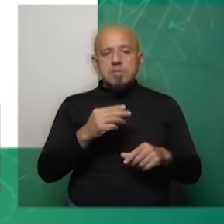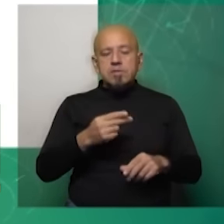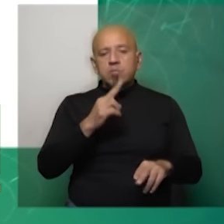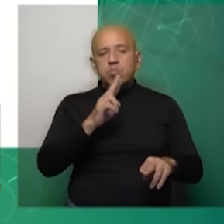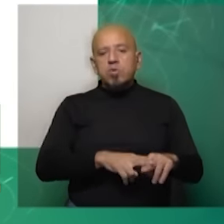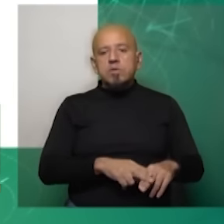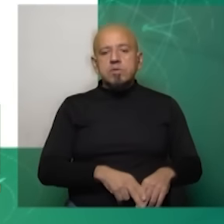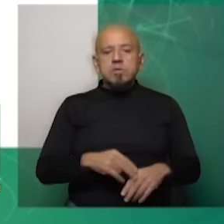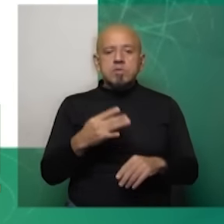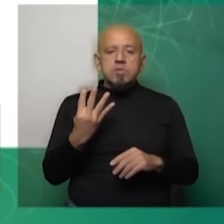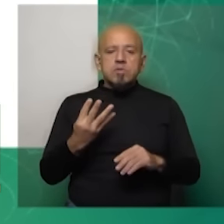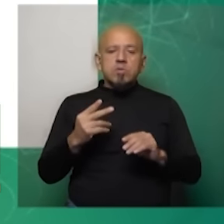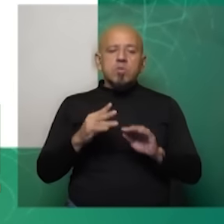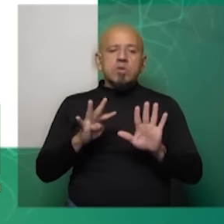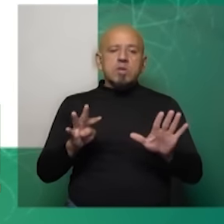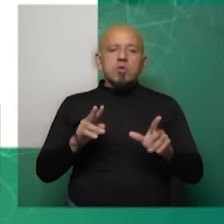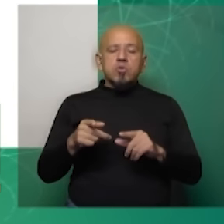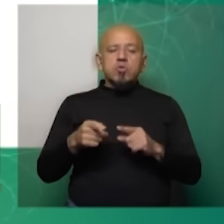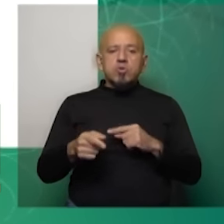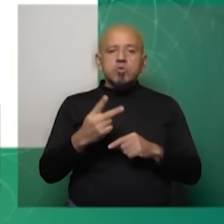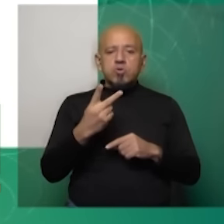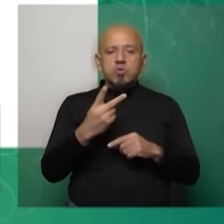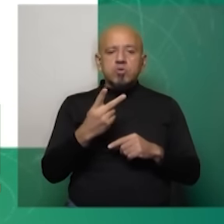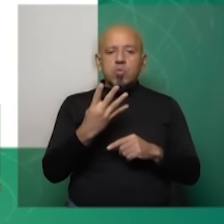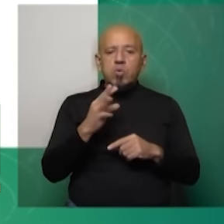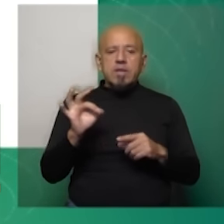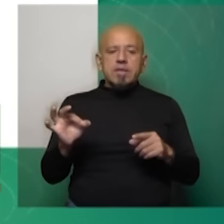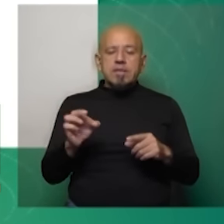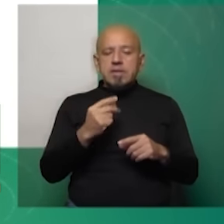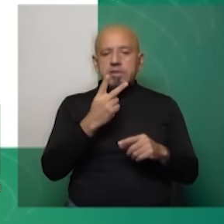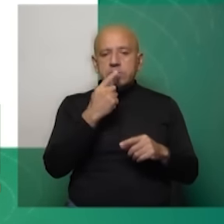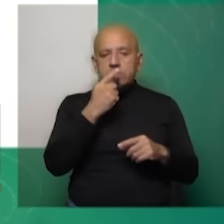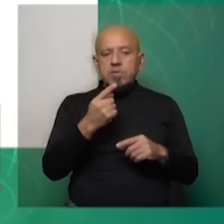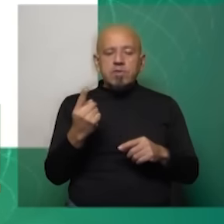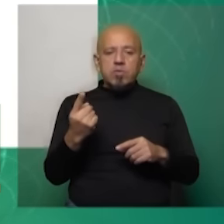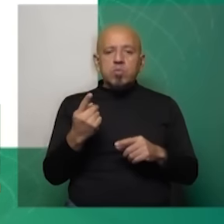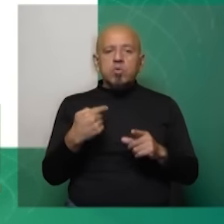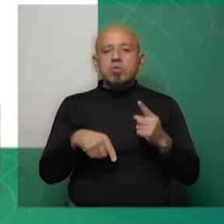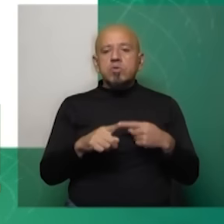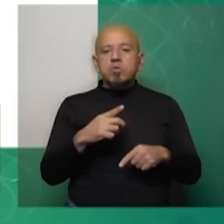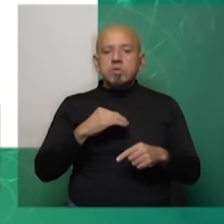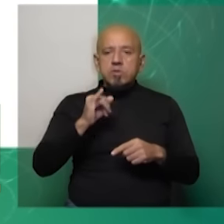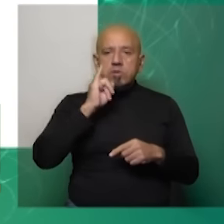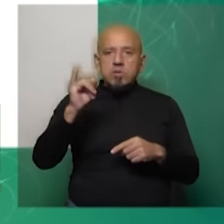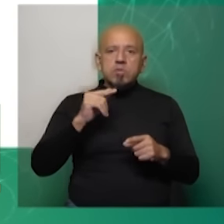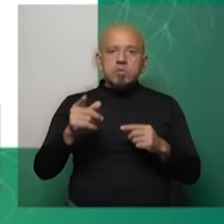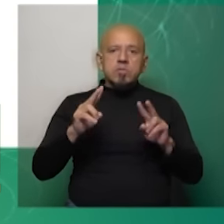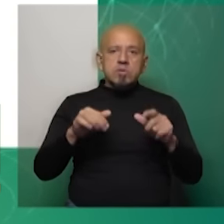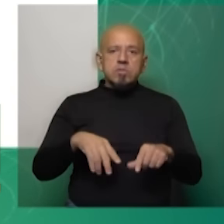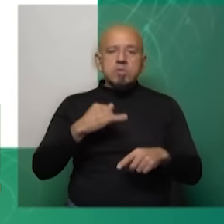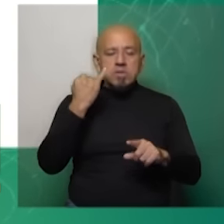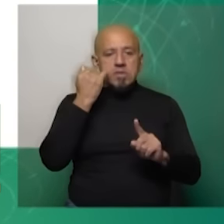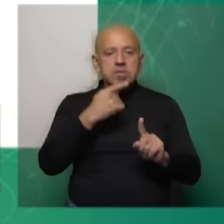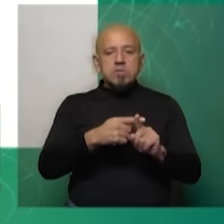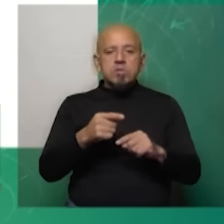los 48 de 2022 y 40 en el año 2021. Las denuncias por delitos sexuales bajaron